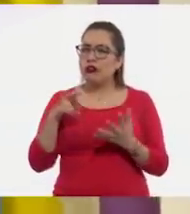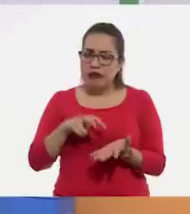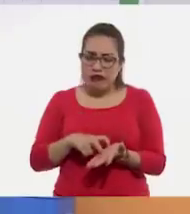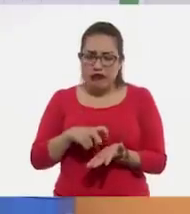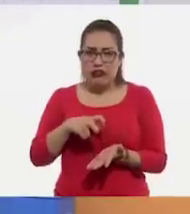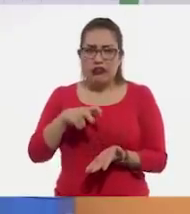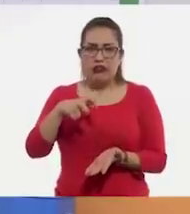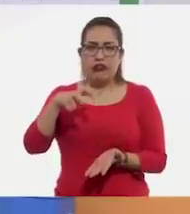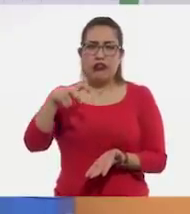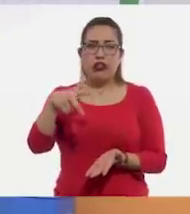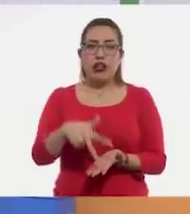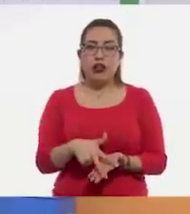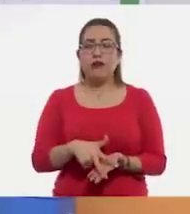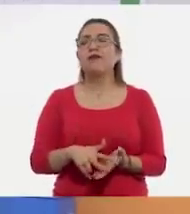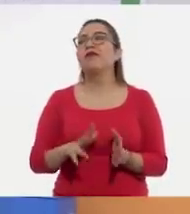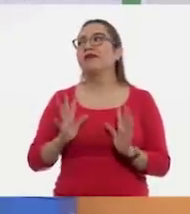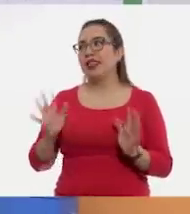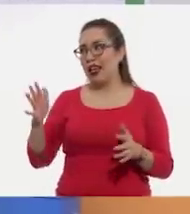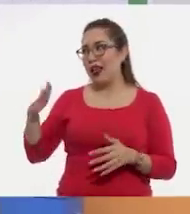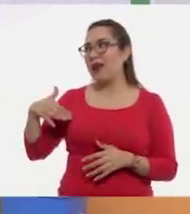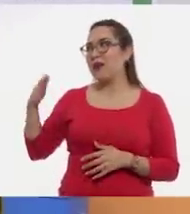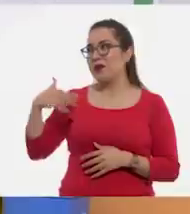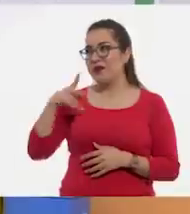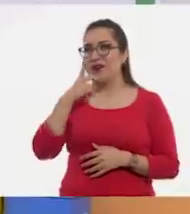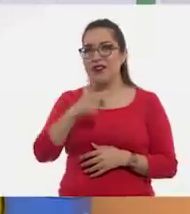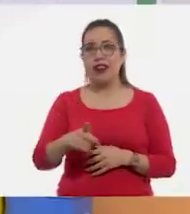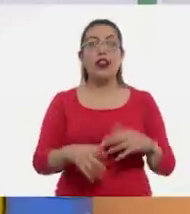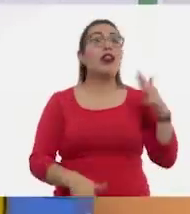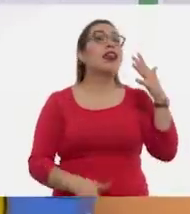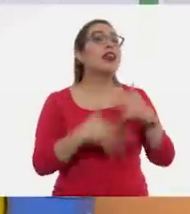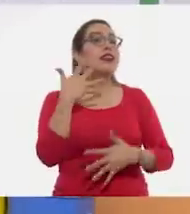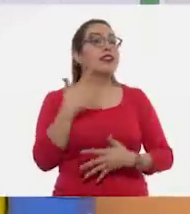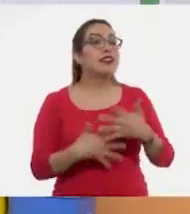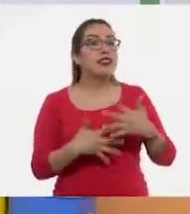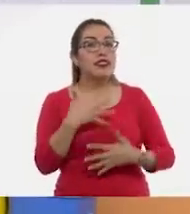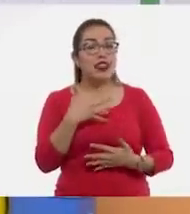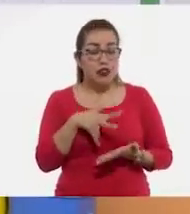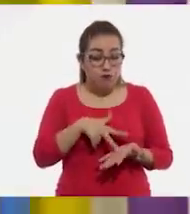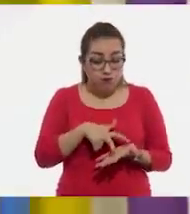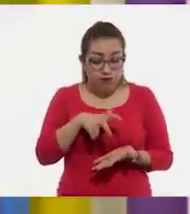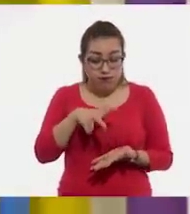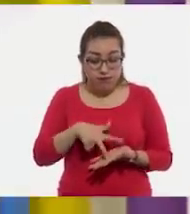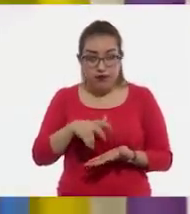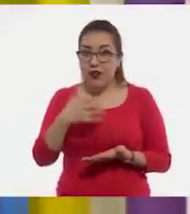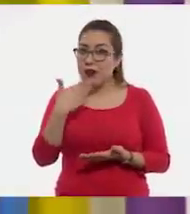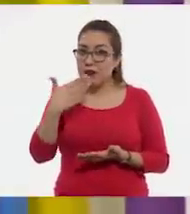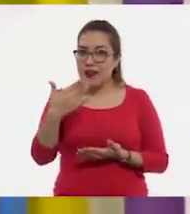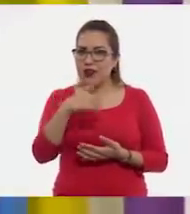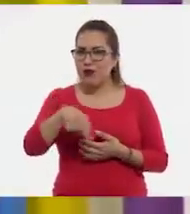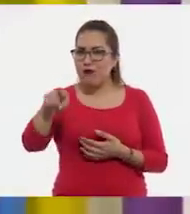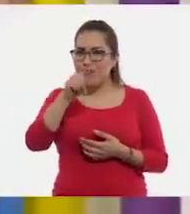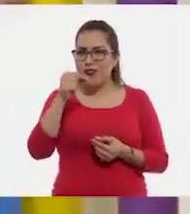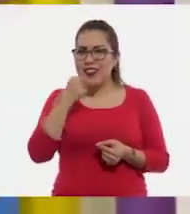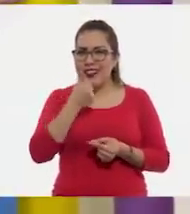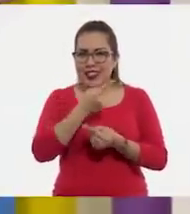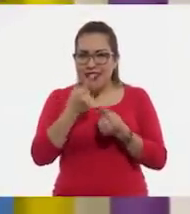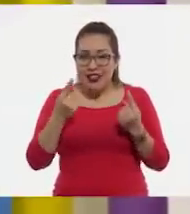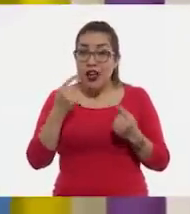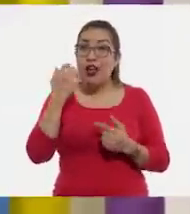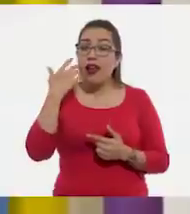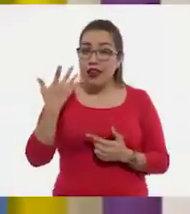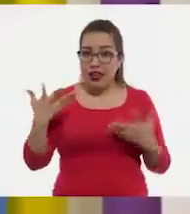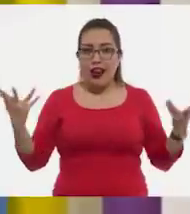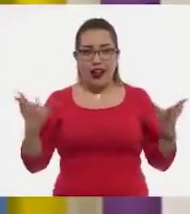10? Tuvo que dar, como ya contamos también, 15 saltos. Muy bien. Ustedes, niñas y niños, si quieren construir